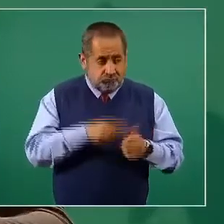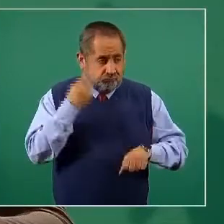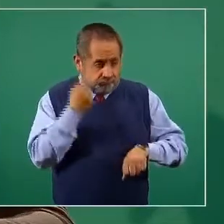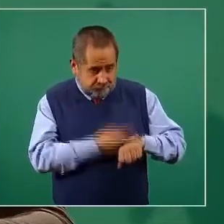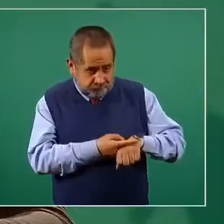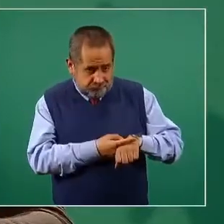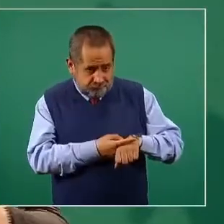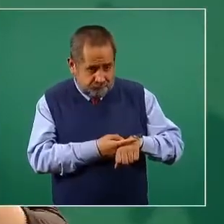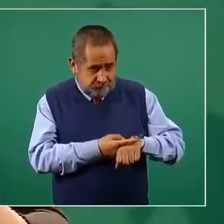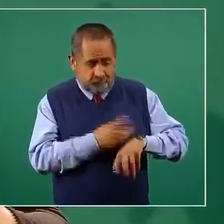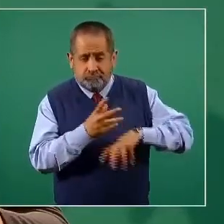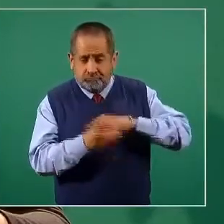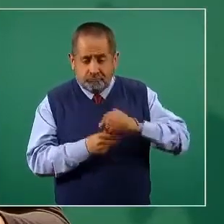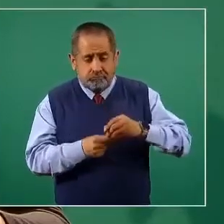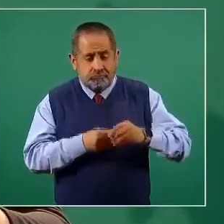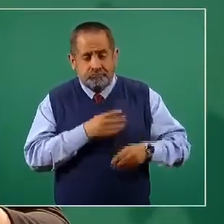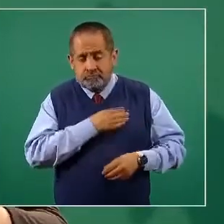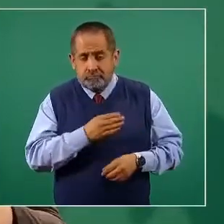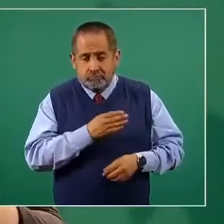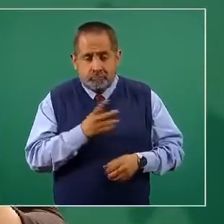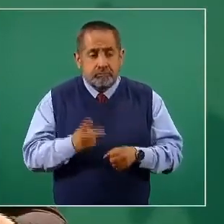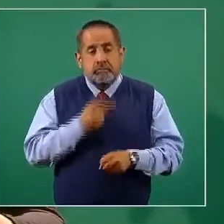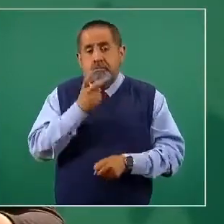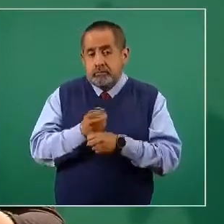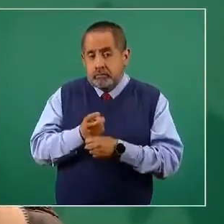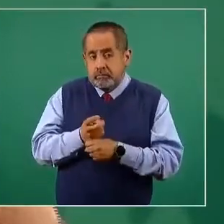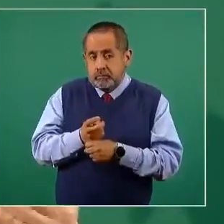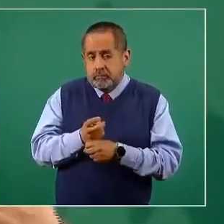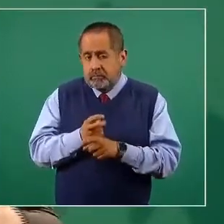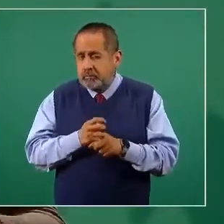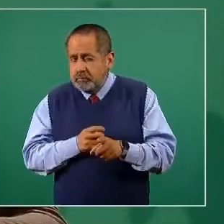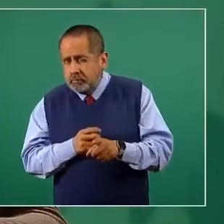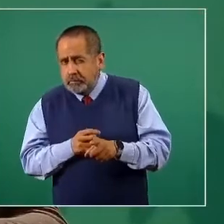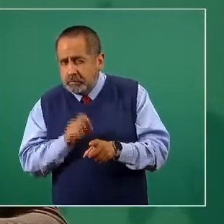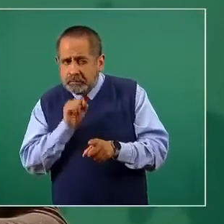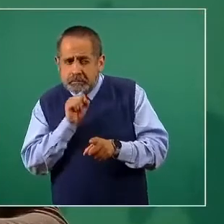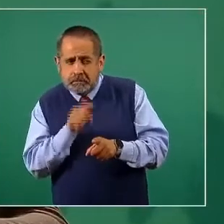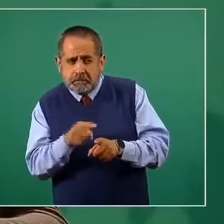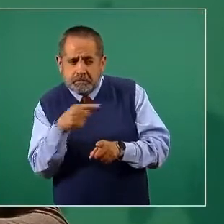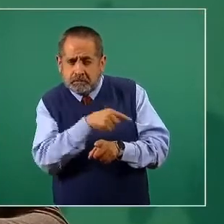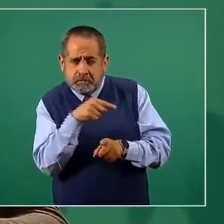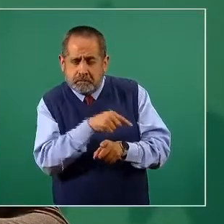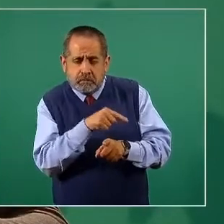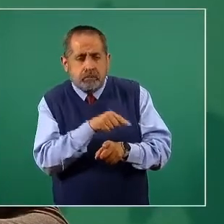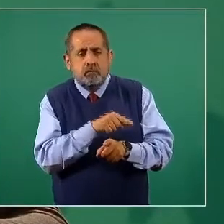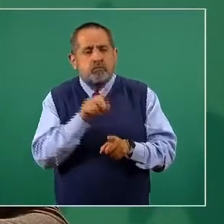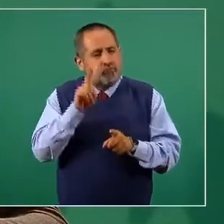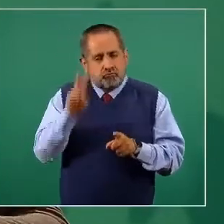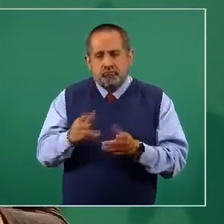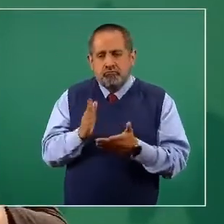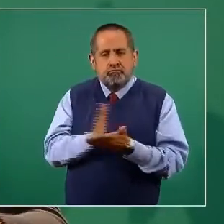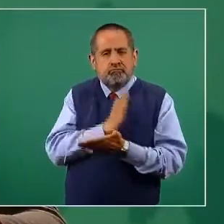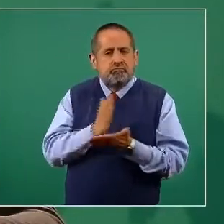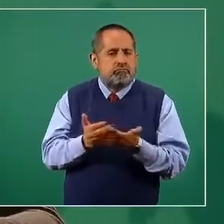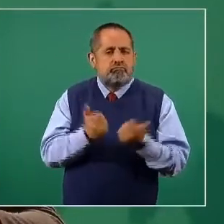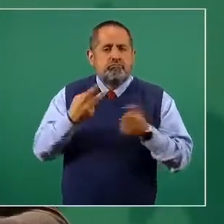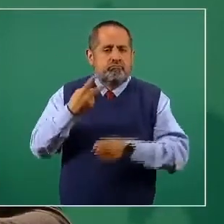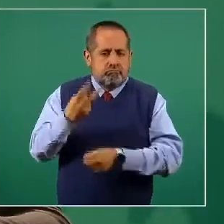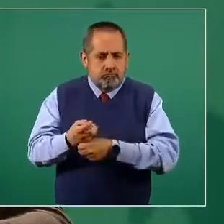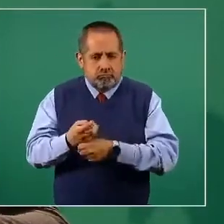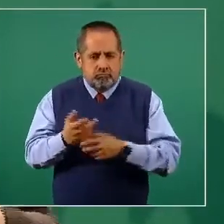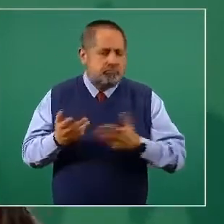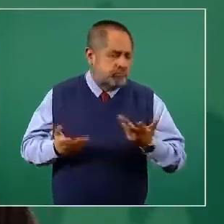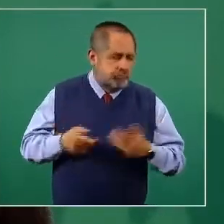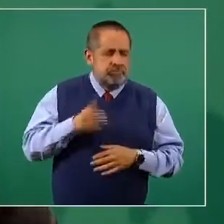tuvo una reinfección y que no es la manifestación de la misma cepa que lo contagió la primera vez. Entonces, si nos permiten, con